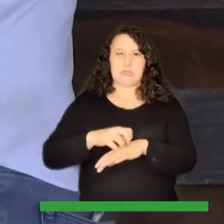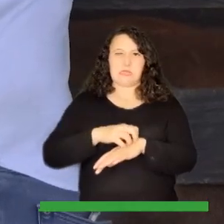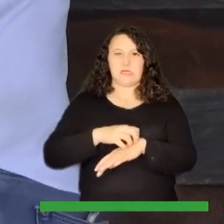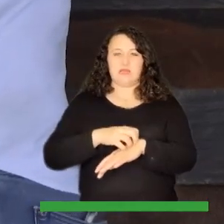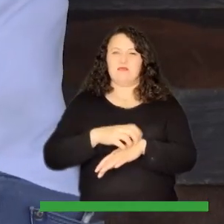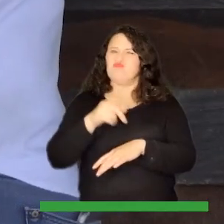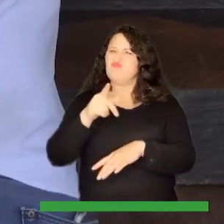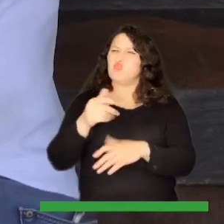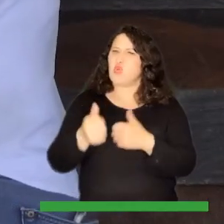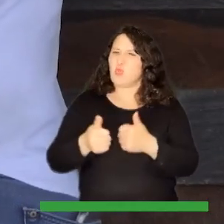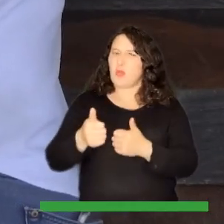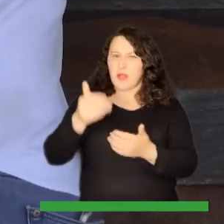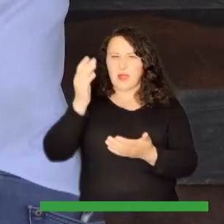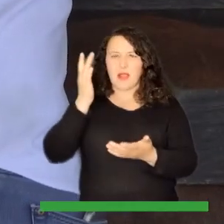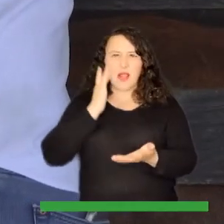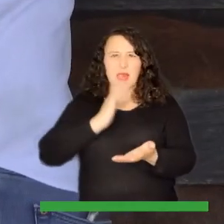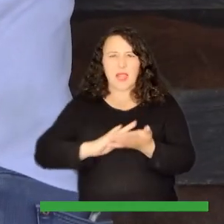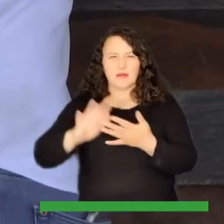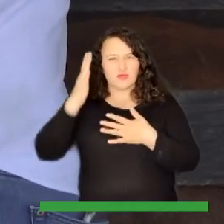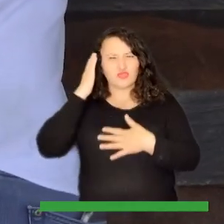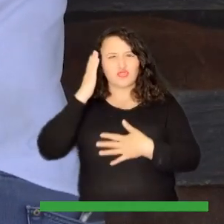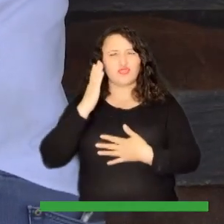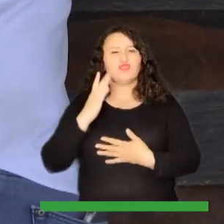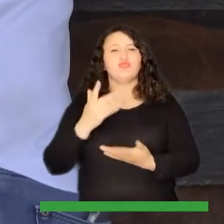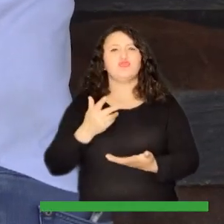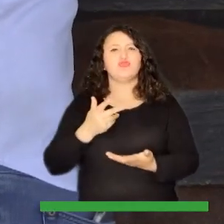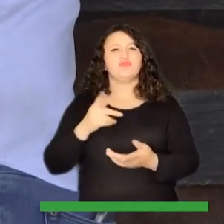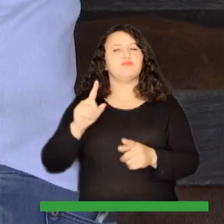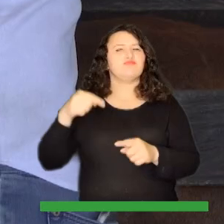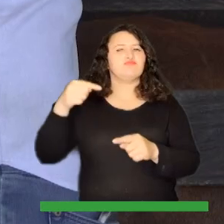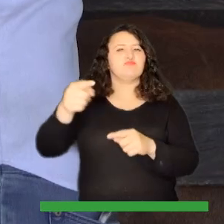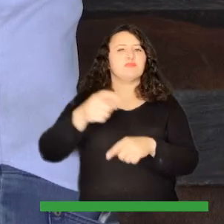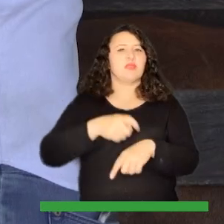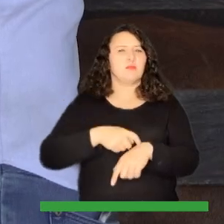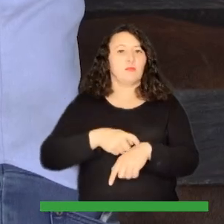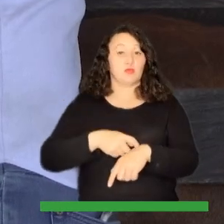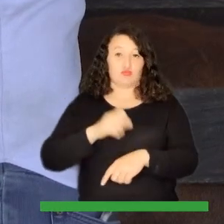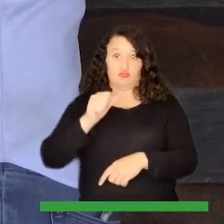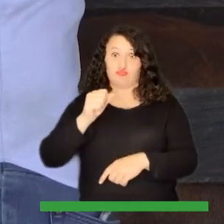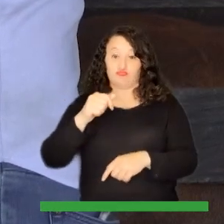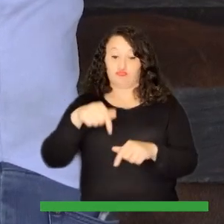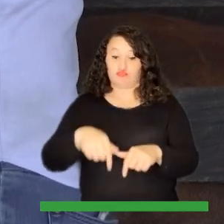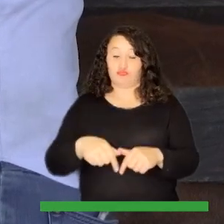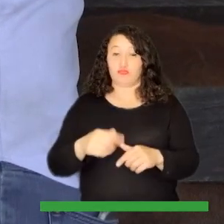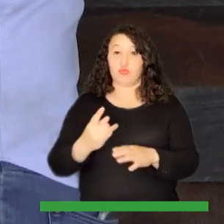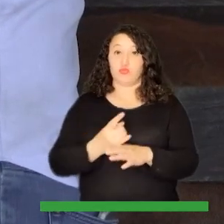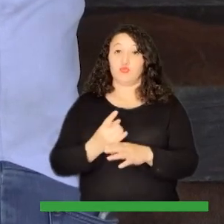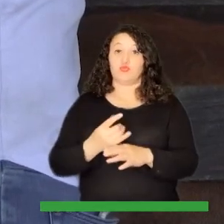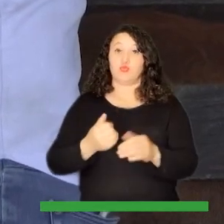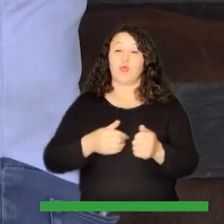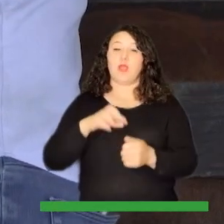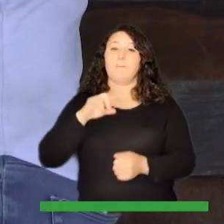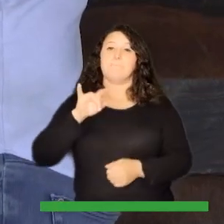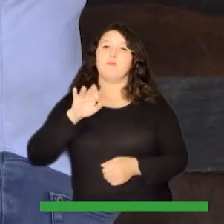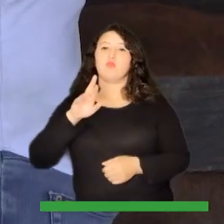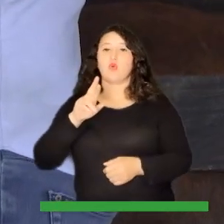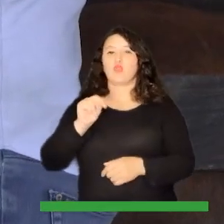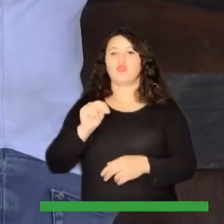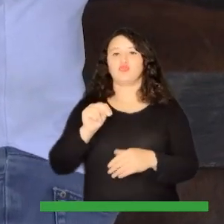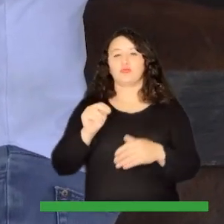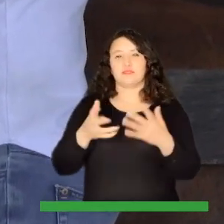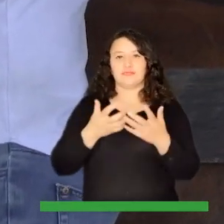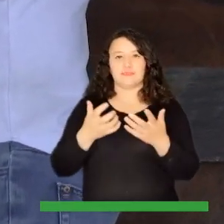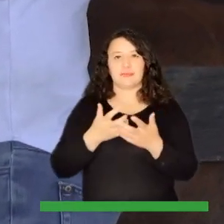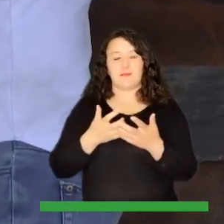de baño les hacen aquí a los animales, al ganado, y cada cuánto, hermano? Sí, aquí nosotros utilizamos el sistema Purón, que